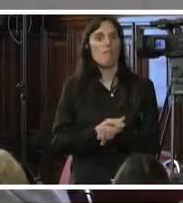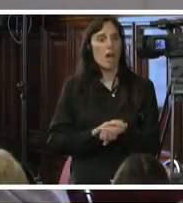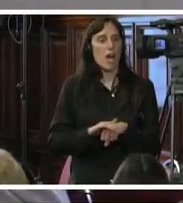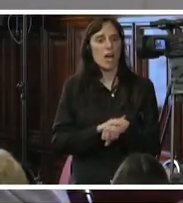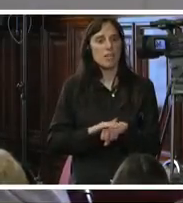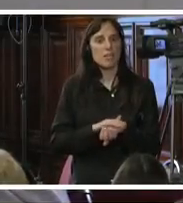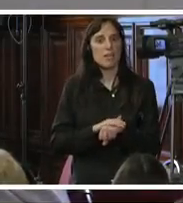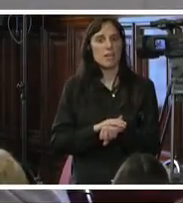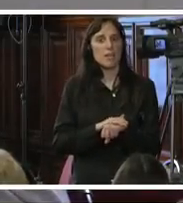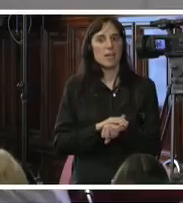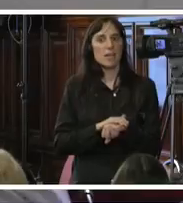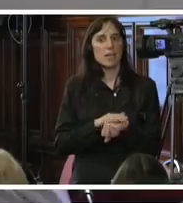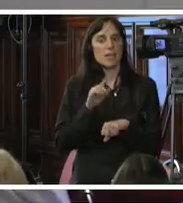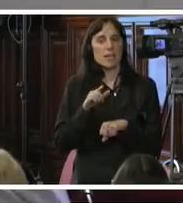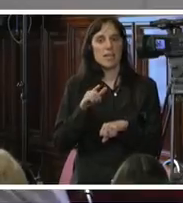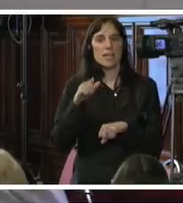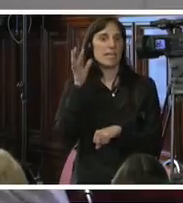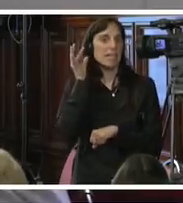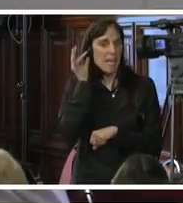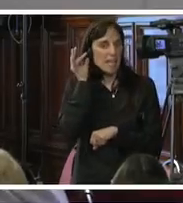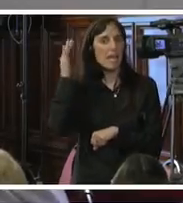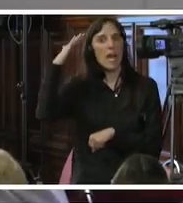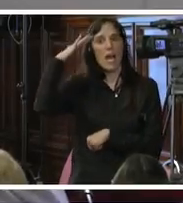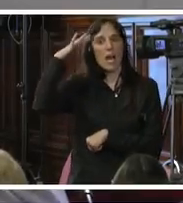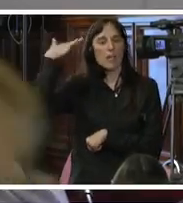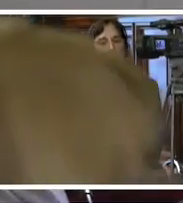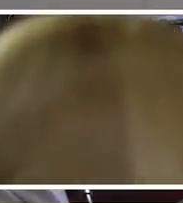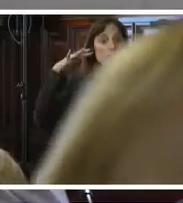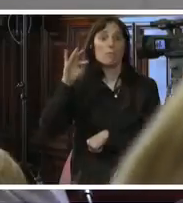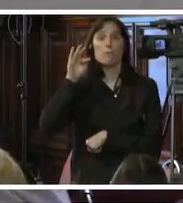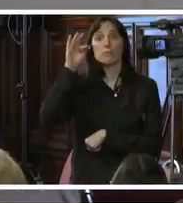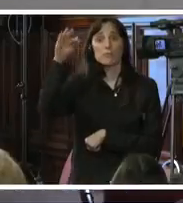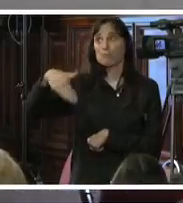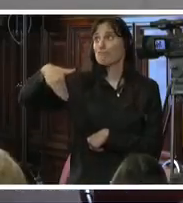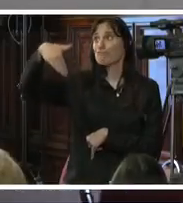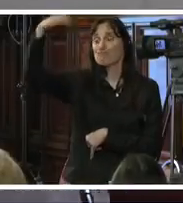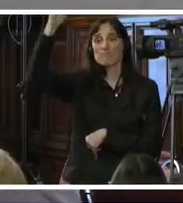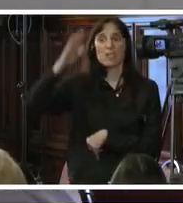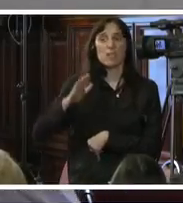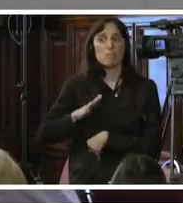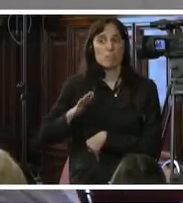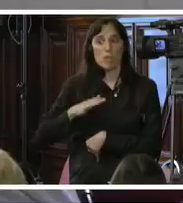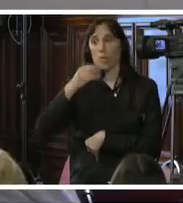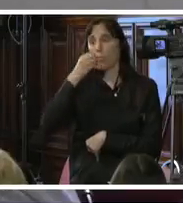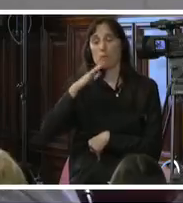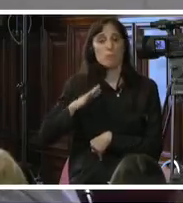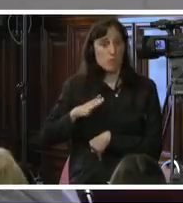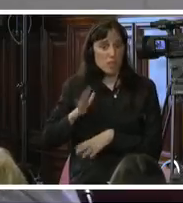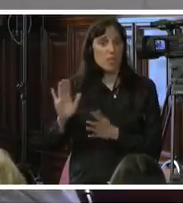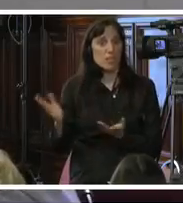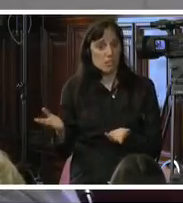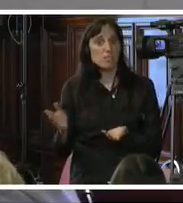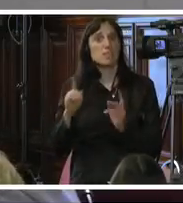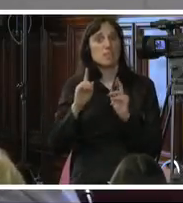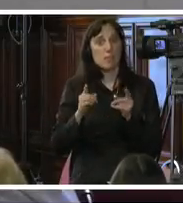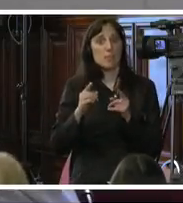de chicas y adolescentes que se convertirán en mujeres, buenas mujeres, sino que también estamos